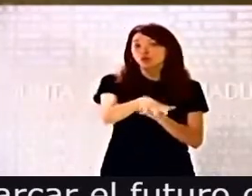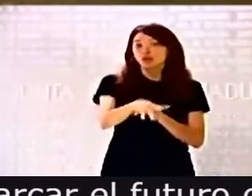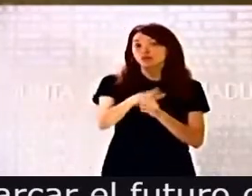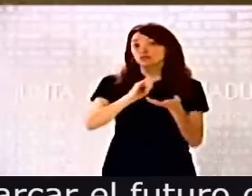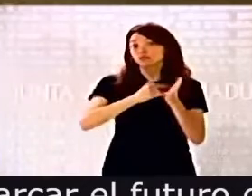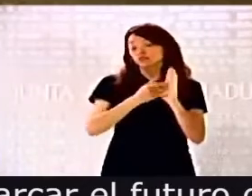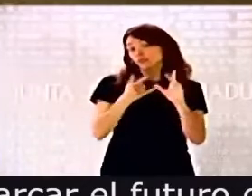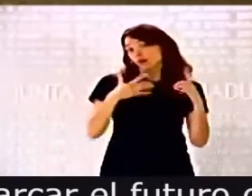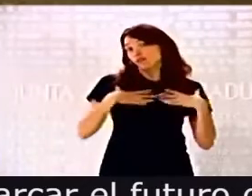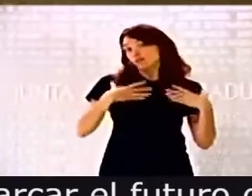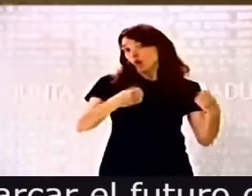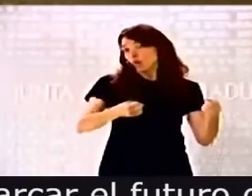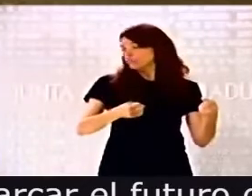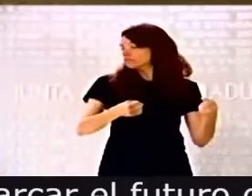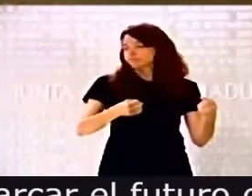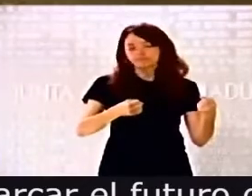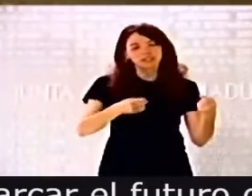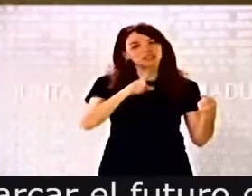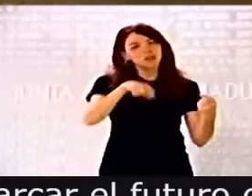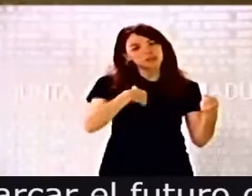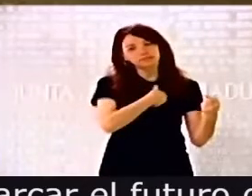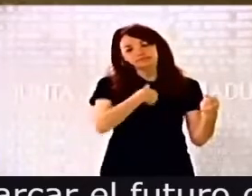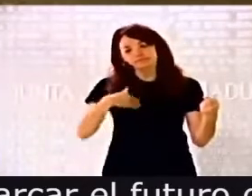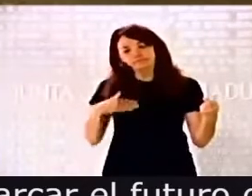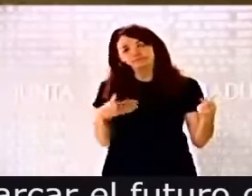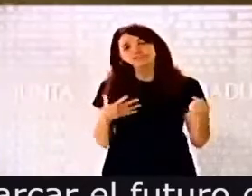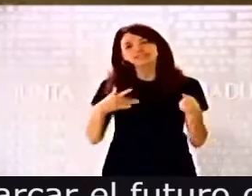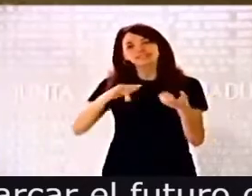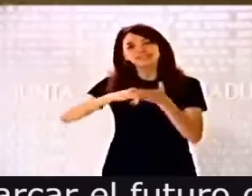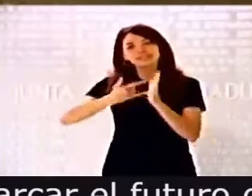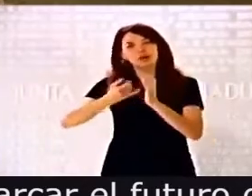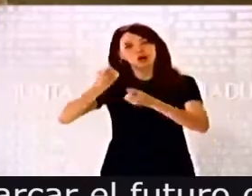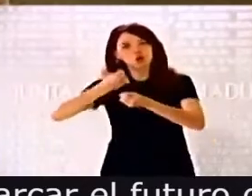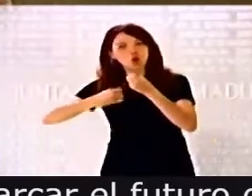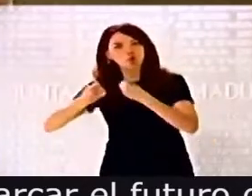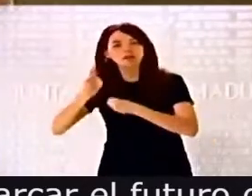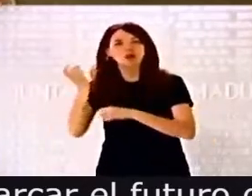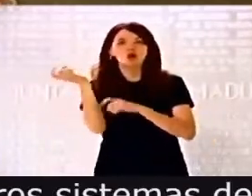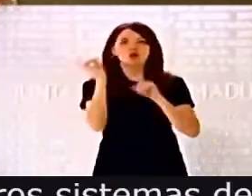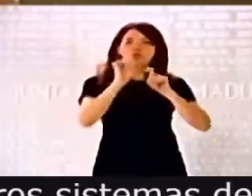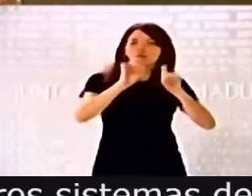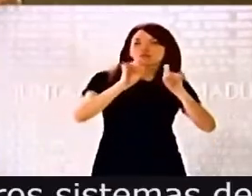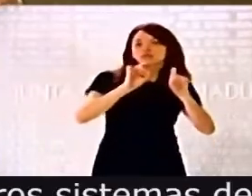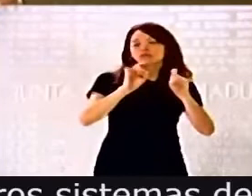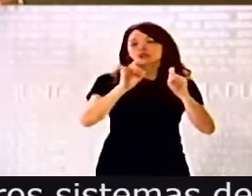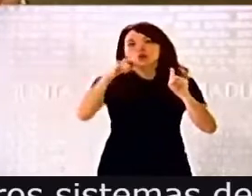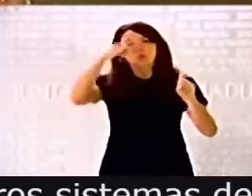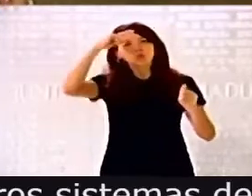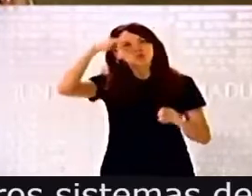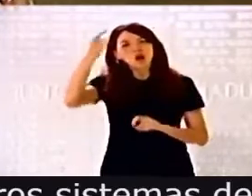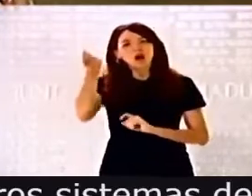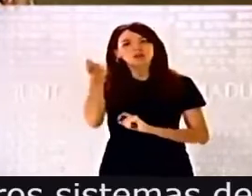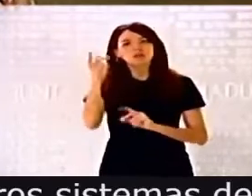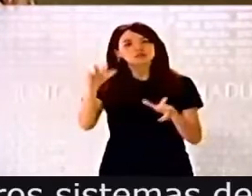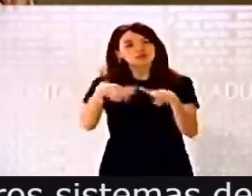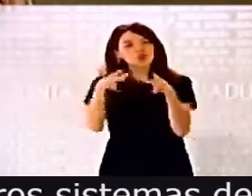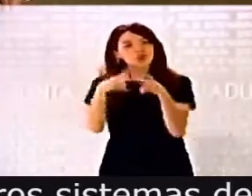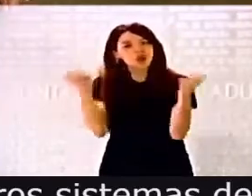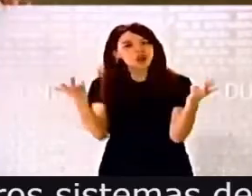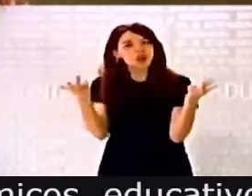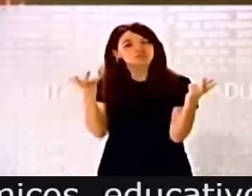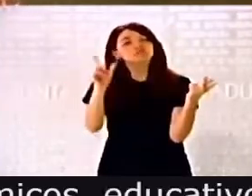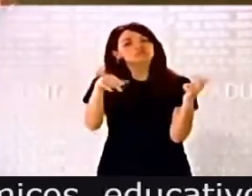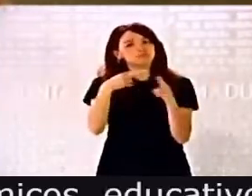sistemas de salud, sino también en nuestros sistemas económicos, educativos, culturales, sociales